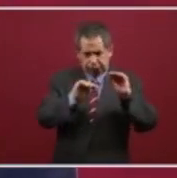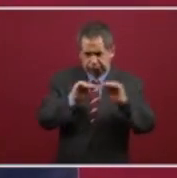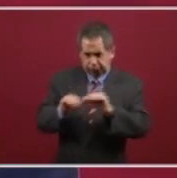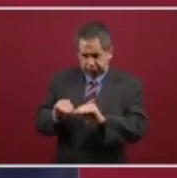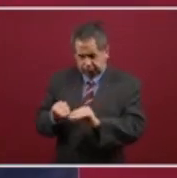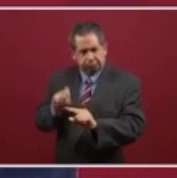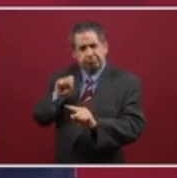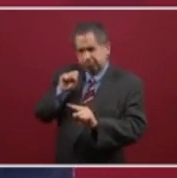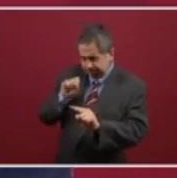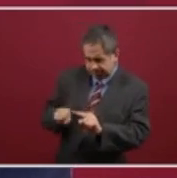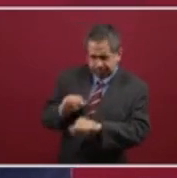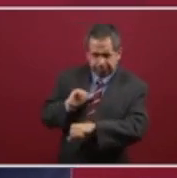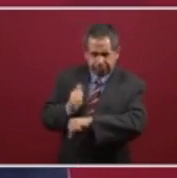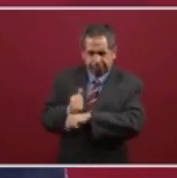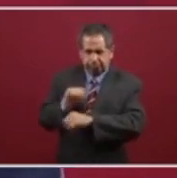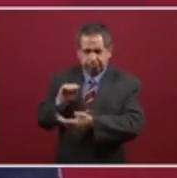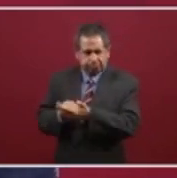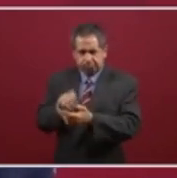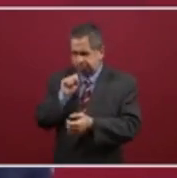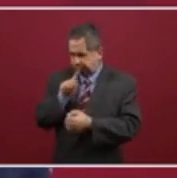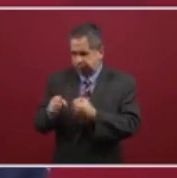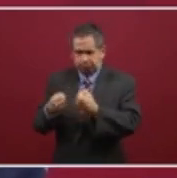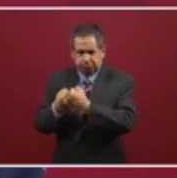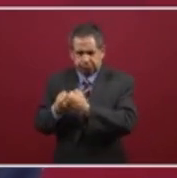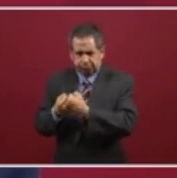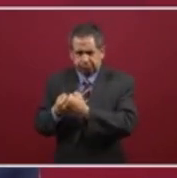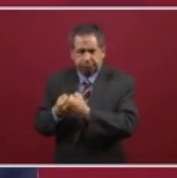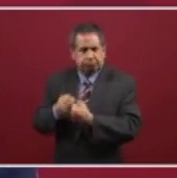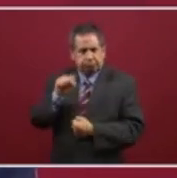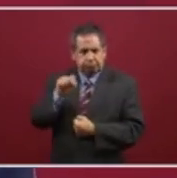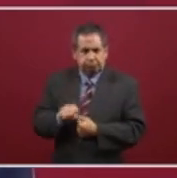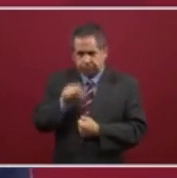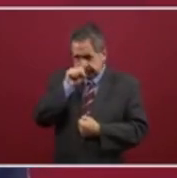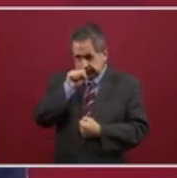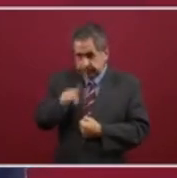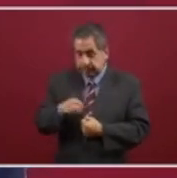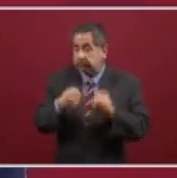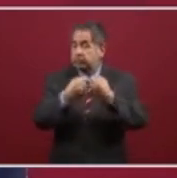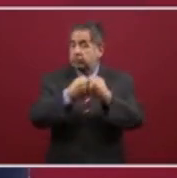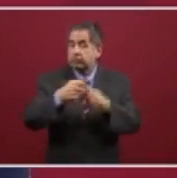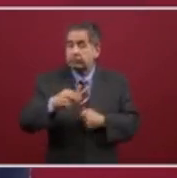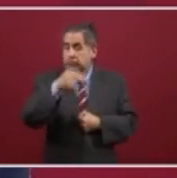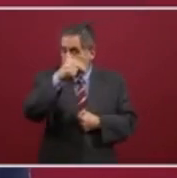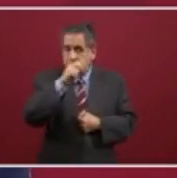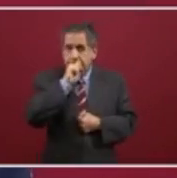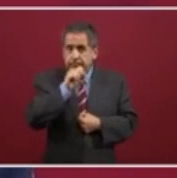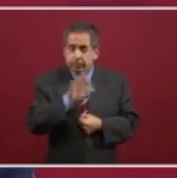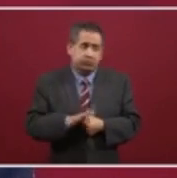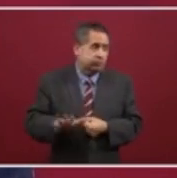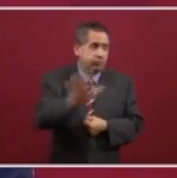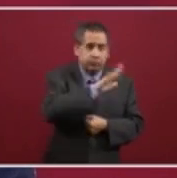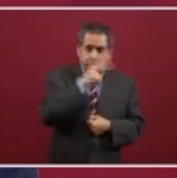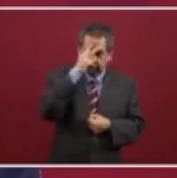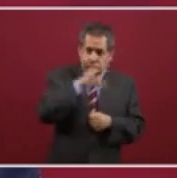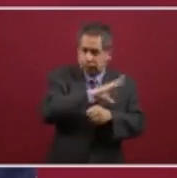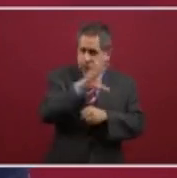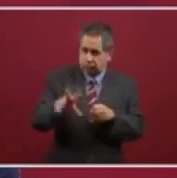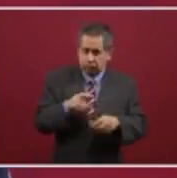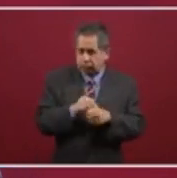presencia en la frontera sur y en la frontera norte y en todo México.